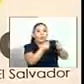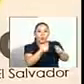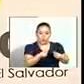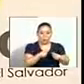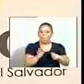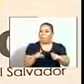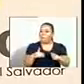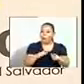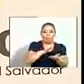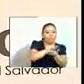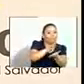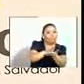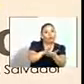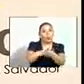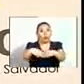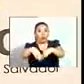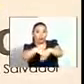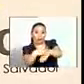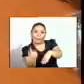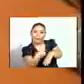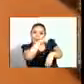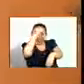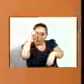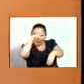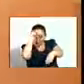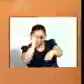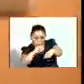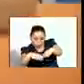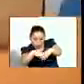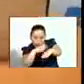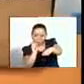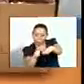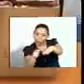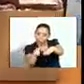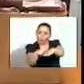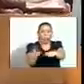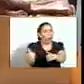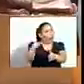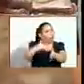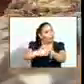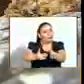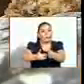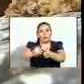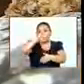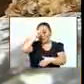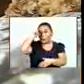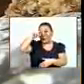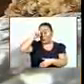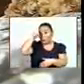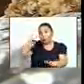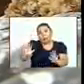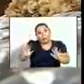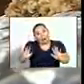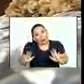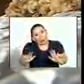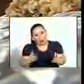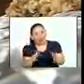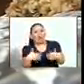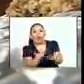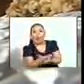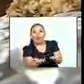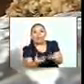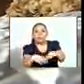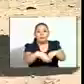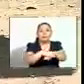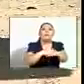destinó fondos para que los zapateros de Candelaria de la Frontera vuelvan a trabajar y, de paso, lo producido